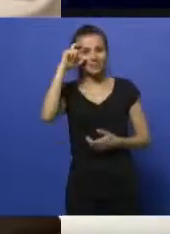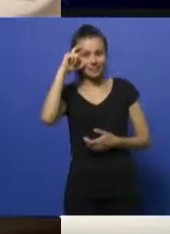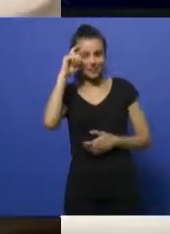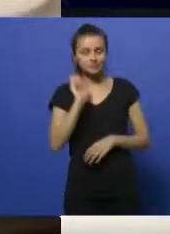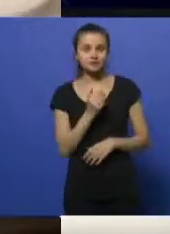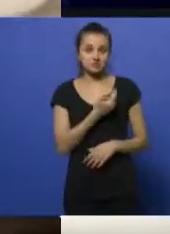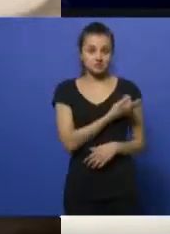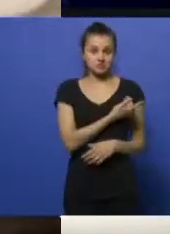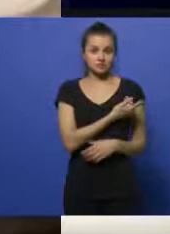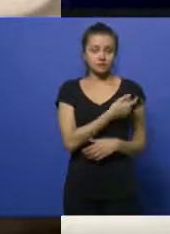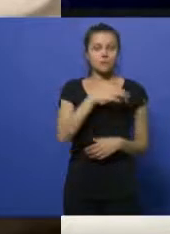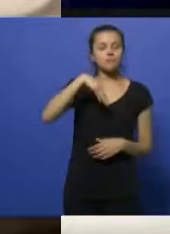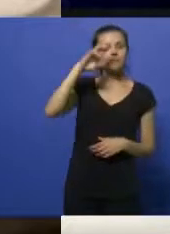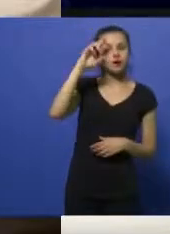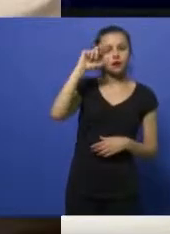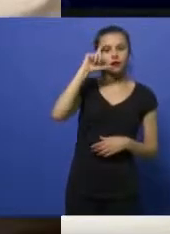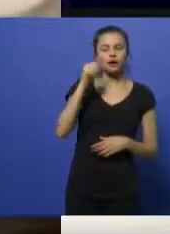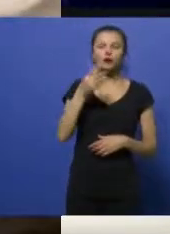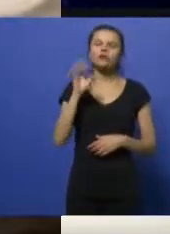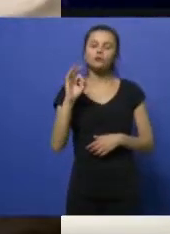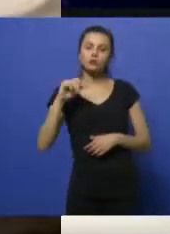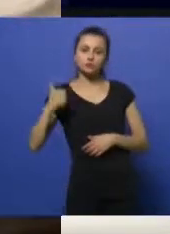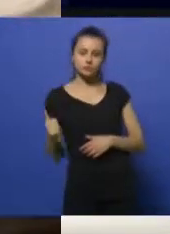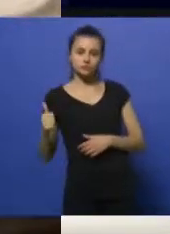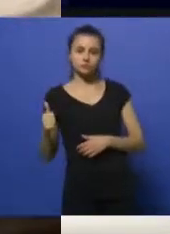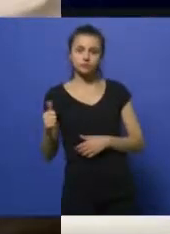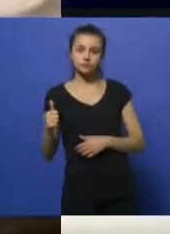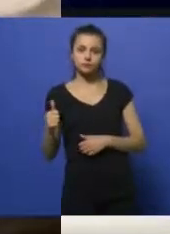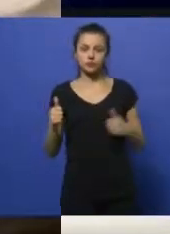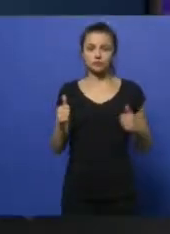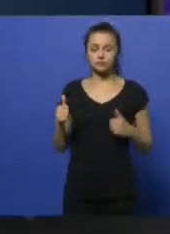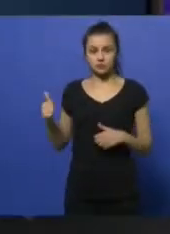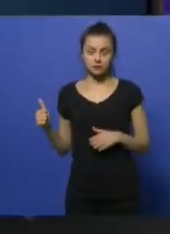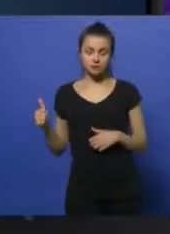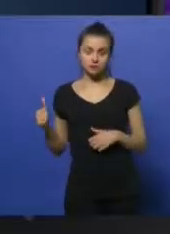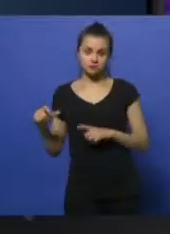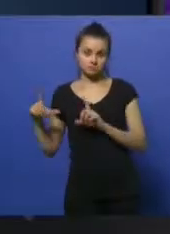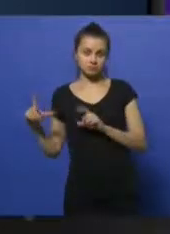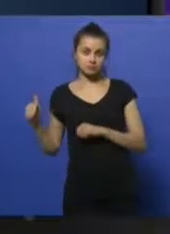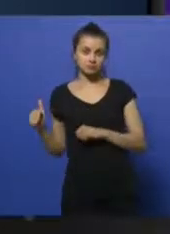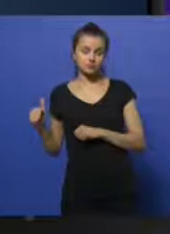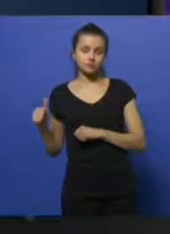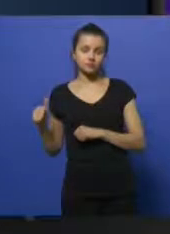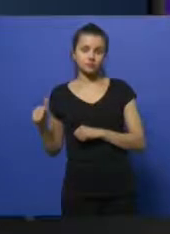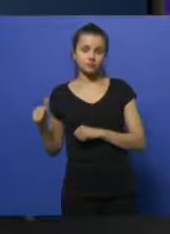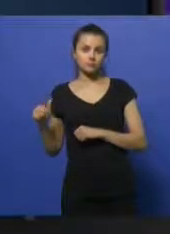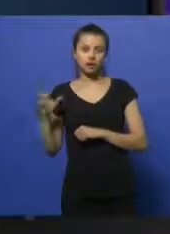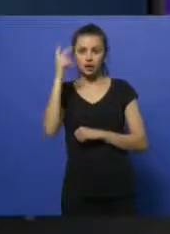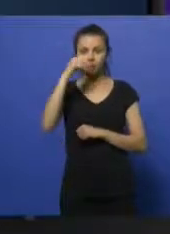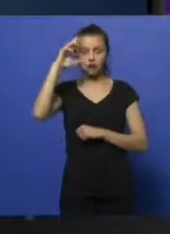mi lado, Fernando Mercado. Del otro lado, a la izquierda, derecha de ustedes en la pantalla, lo tengo a Jorge